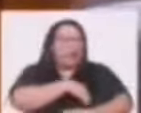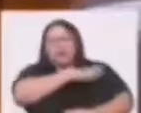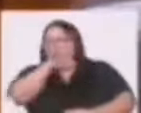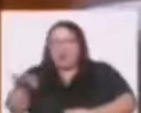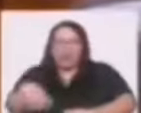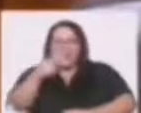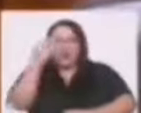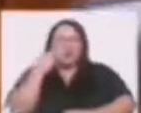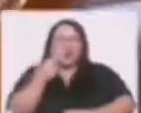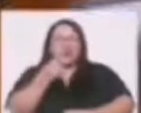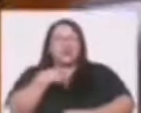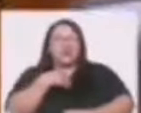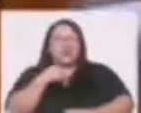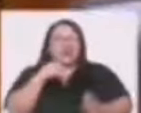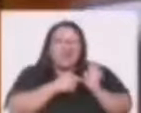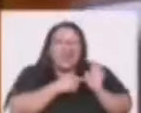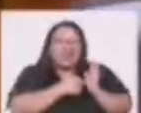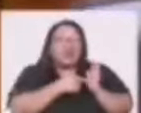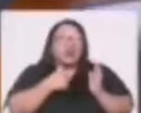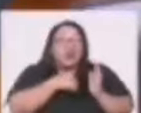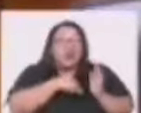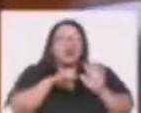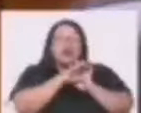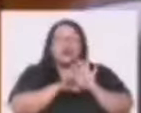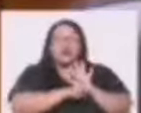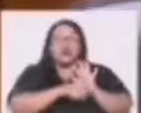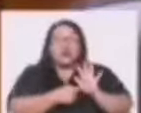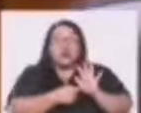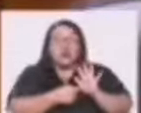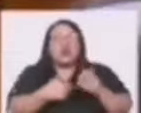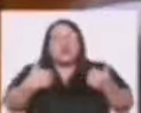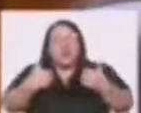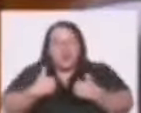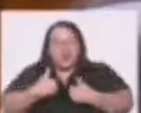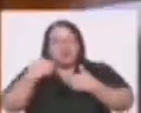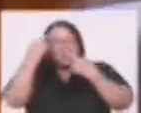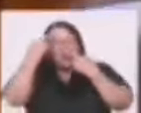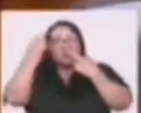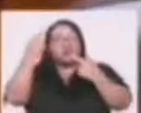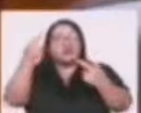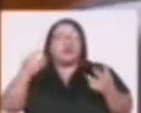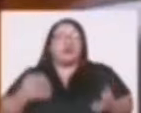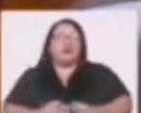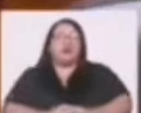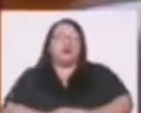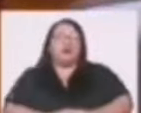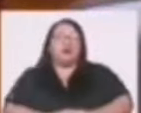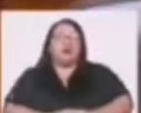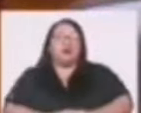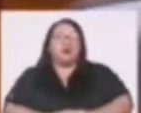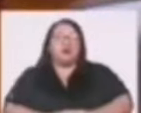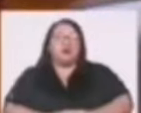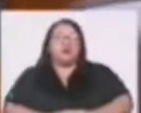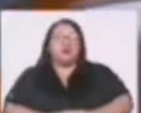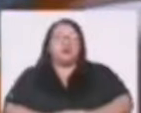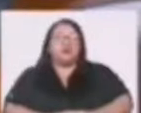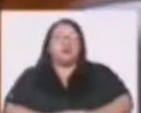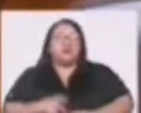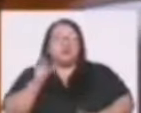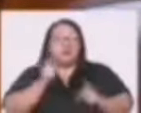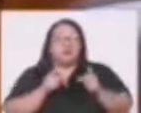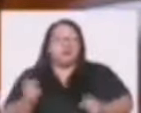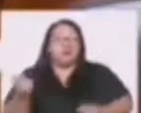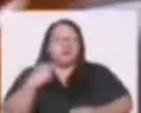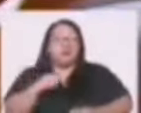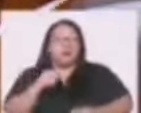nos ven, decirles: esa es nuestra Constitución que debemos respetar. Estos señores vienen